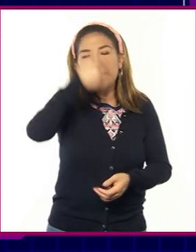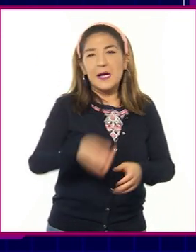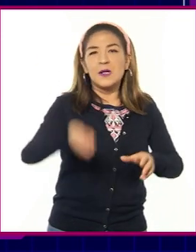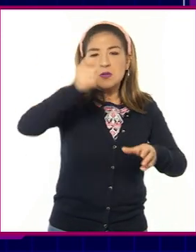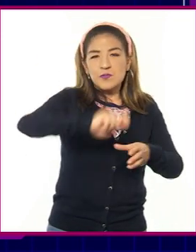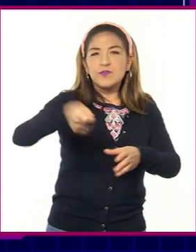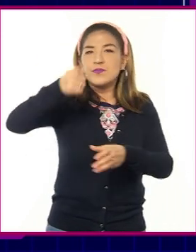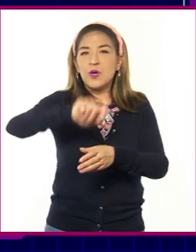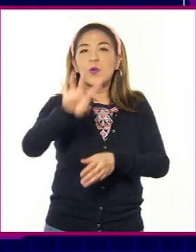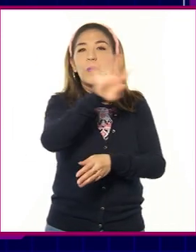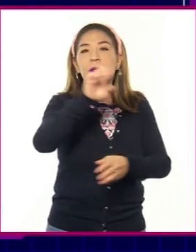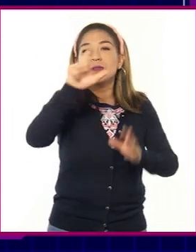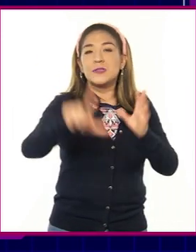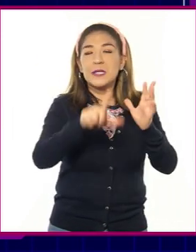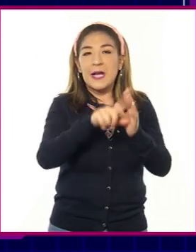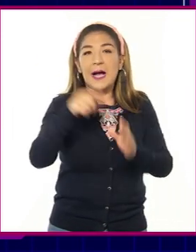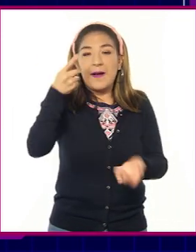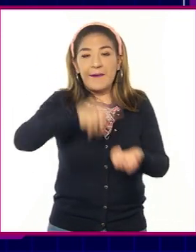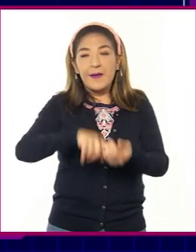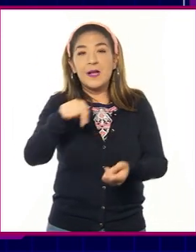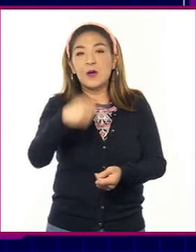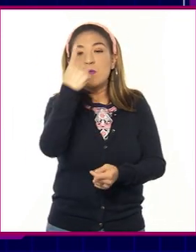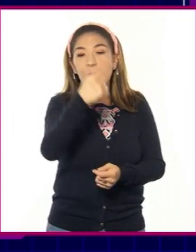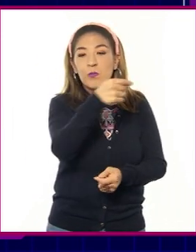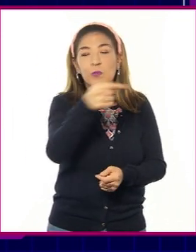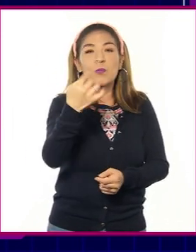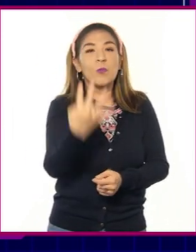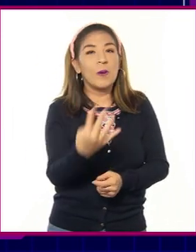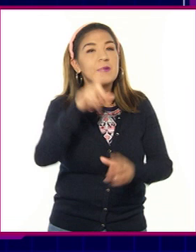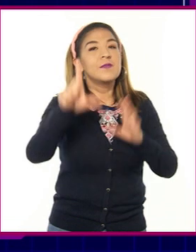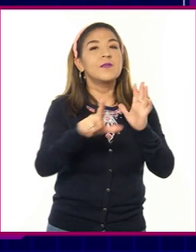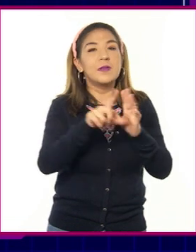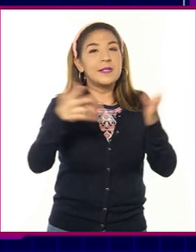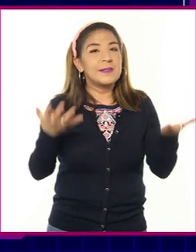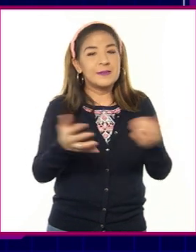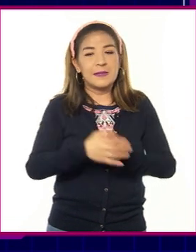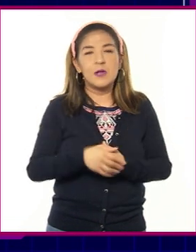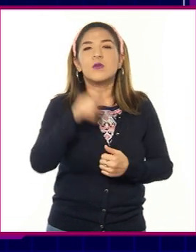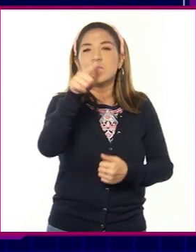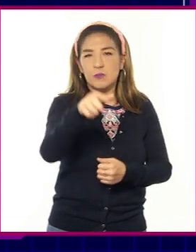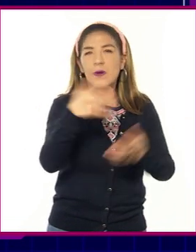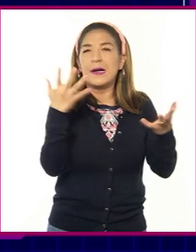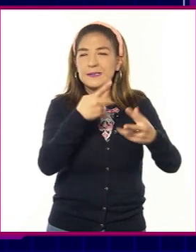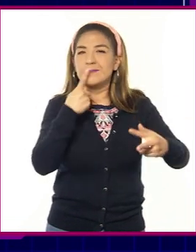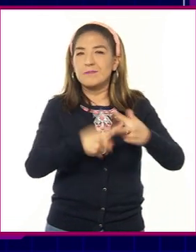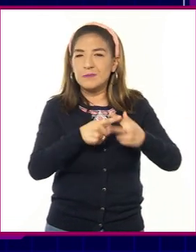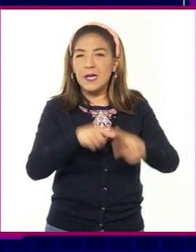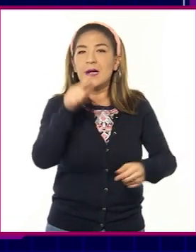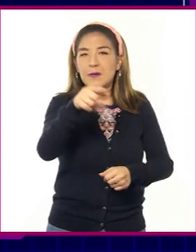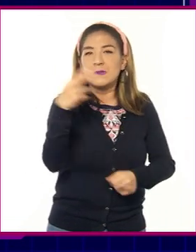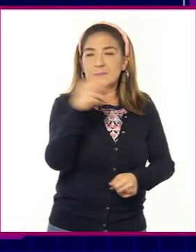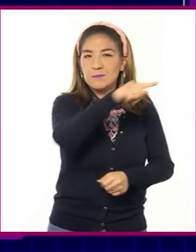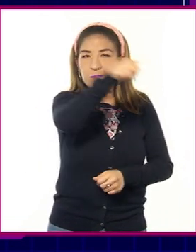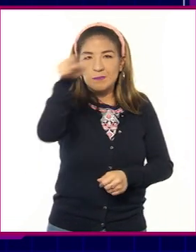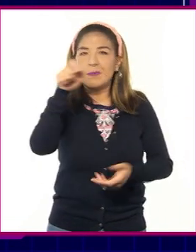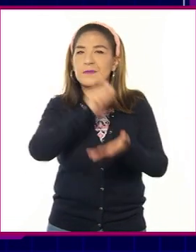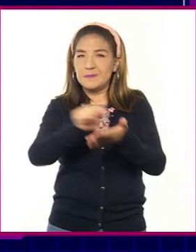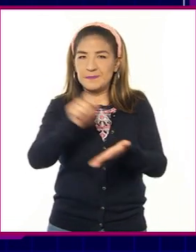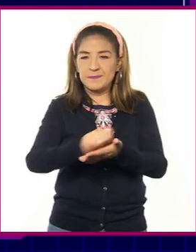envasar los 400 litros en envases de 1/4 de litro? Realicen los cálculos necesarios allá en